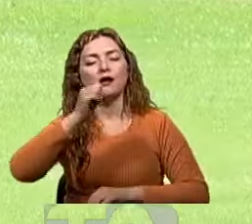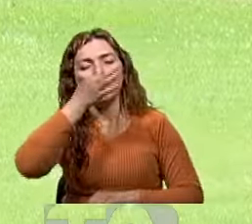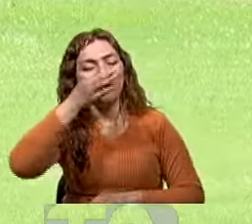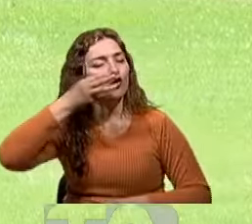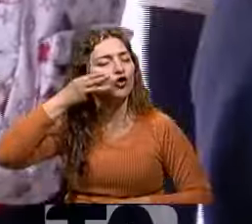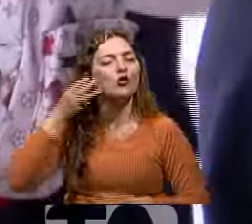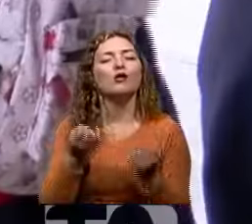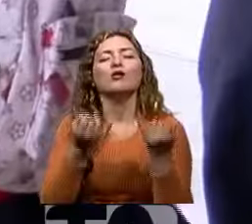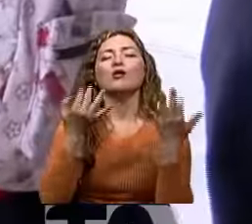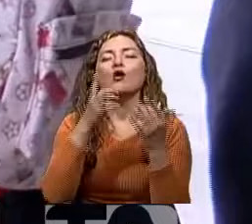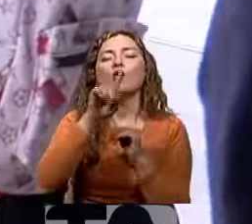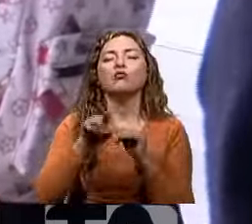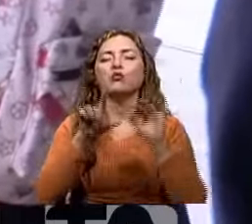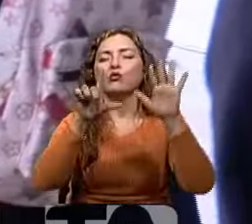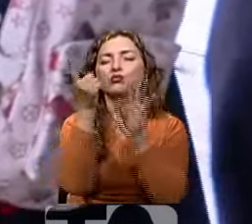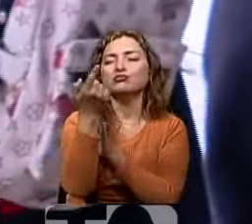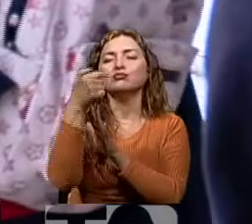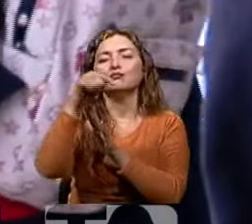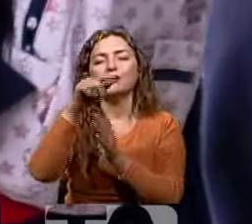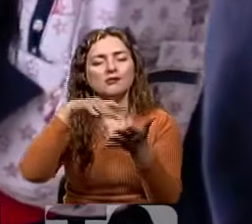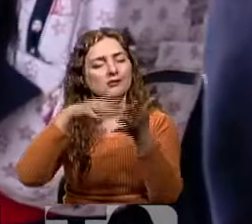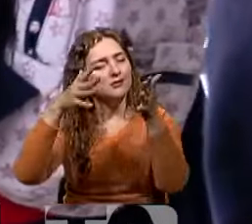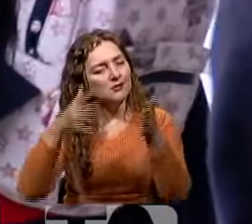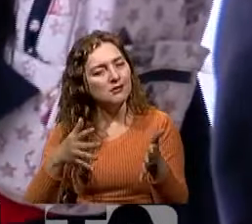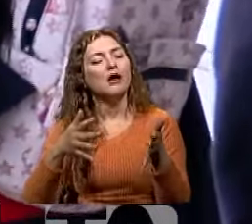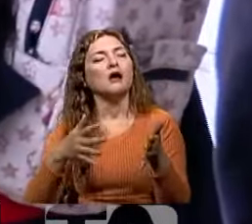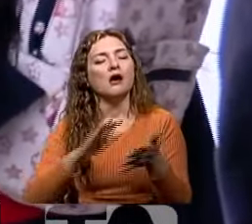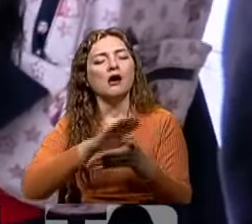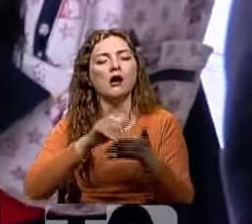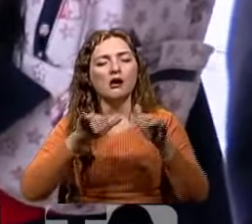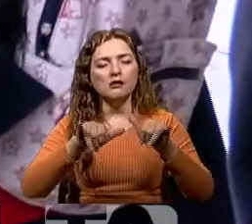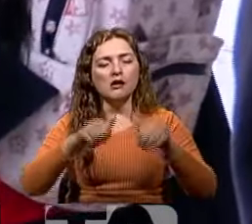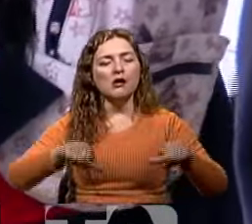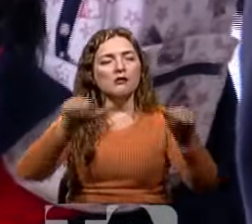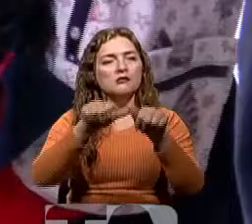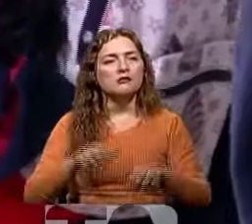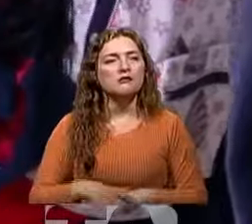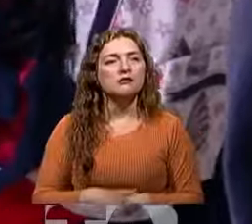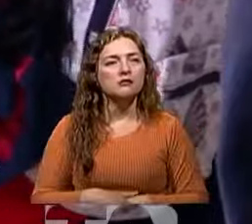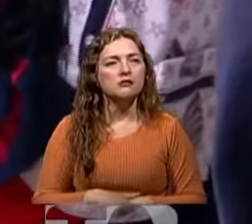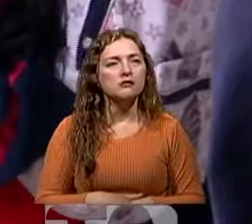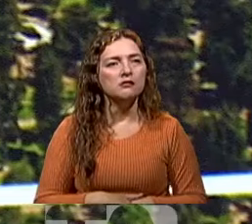y son alrededor de 1.7 millones de estudiantes que volverán a las aulas.